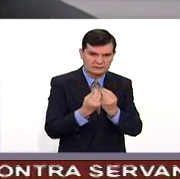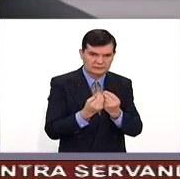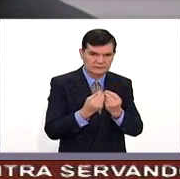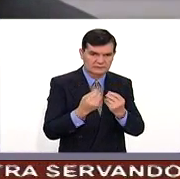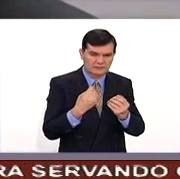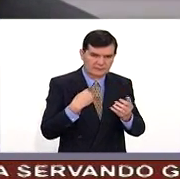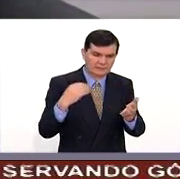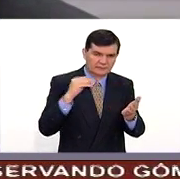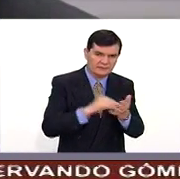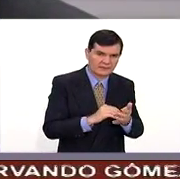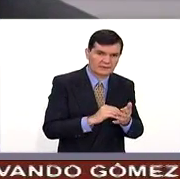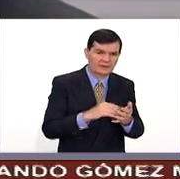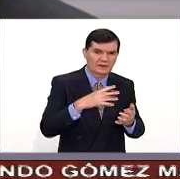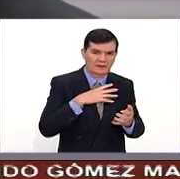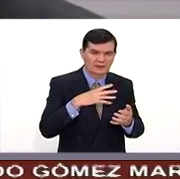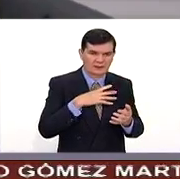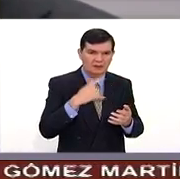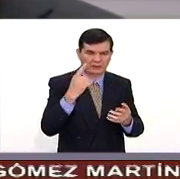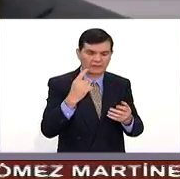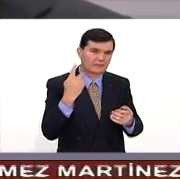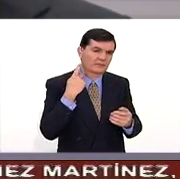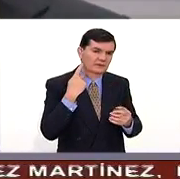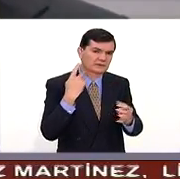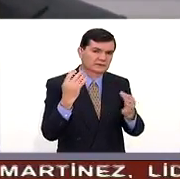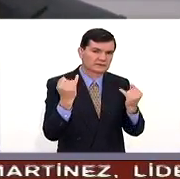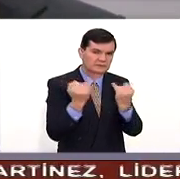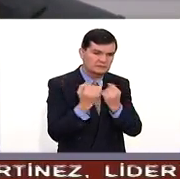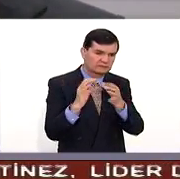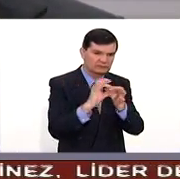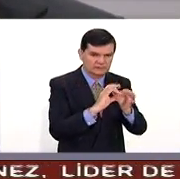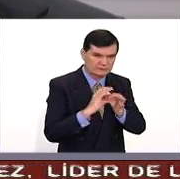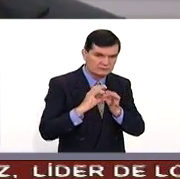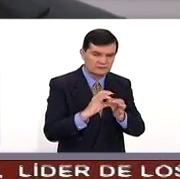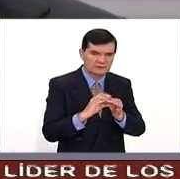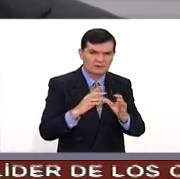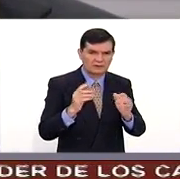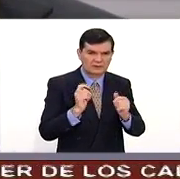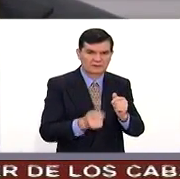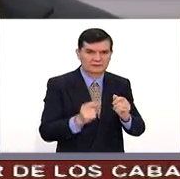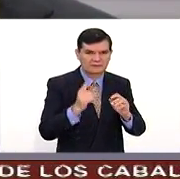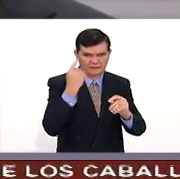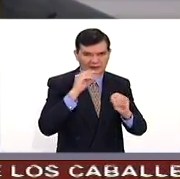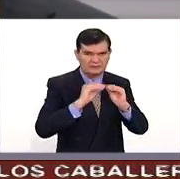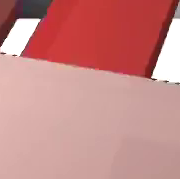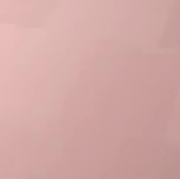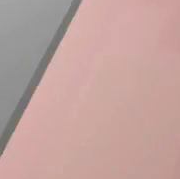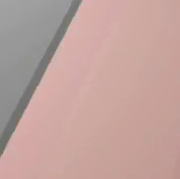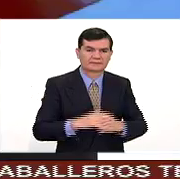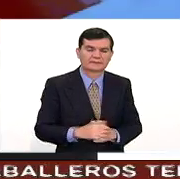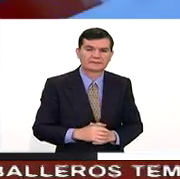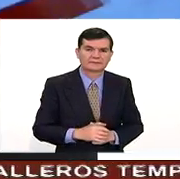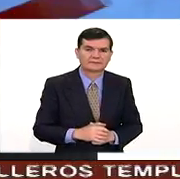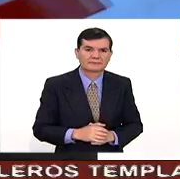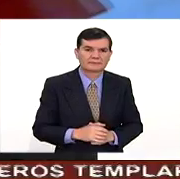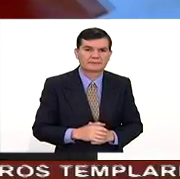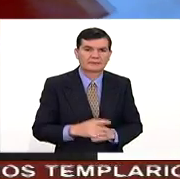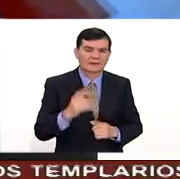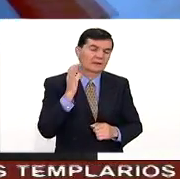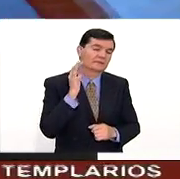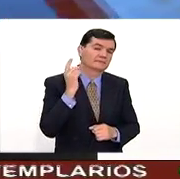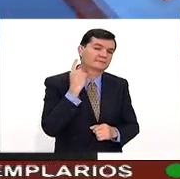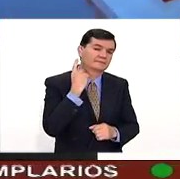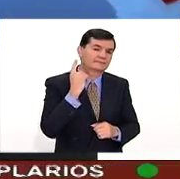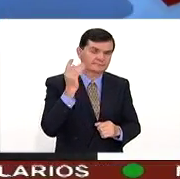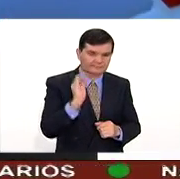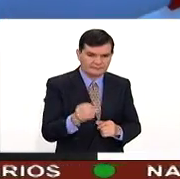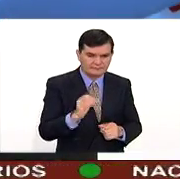se abocarán a tener una política homogénea de instrumentación en materia de transparencia. La Cámara de